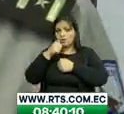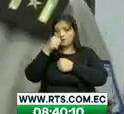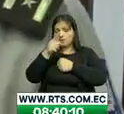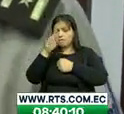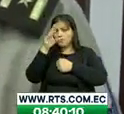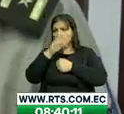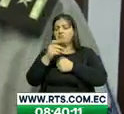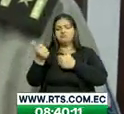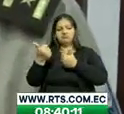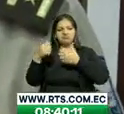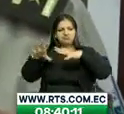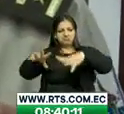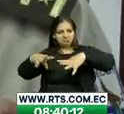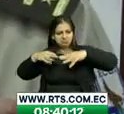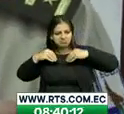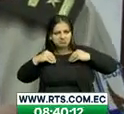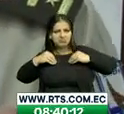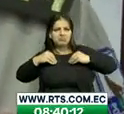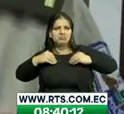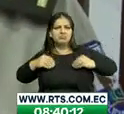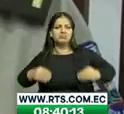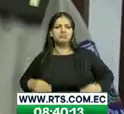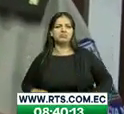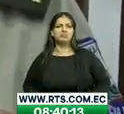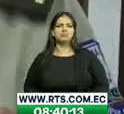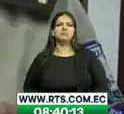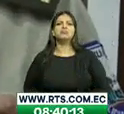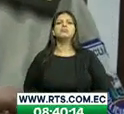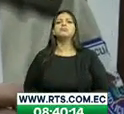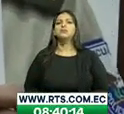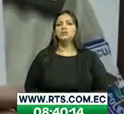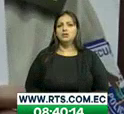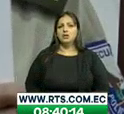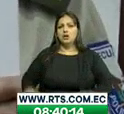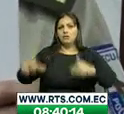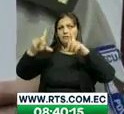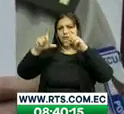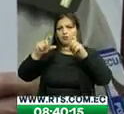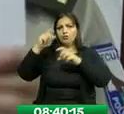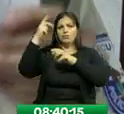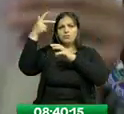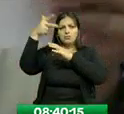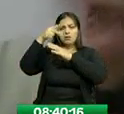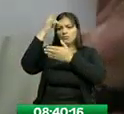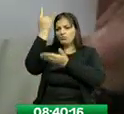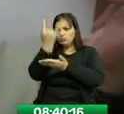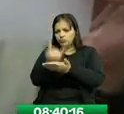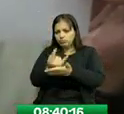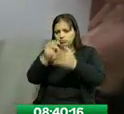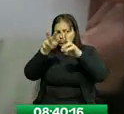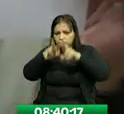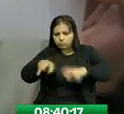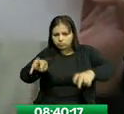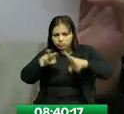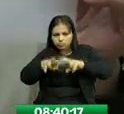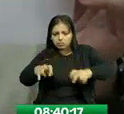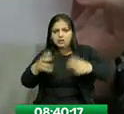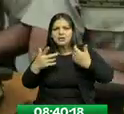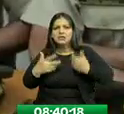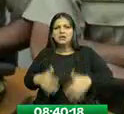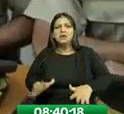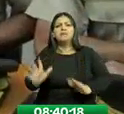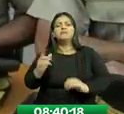inmediatamente nos den unas imágenes de unos videos y automáticamente ya están detenidos los ciudadanos en